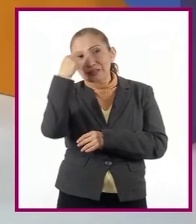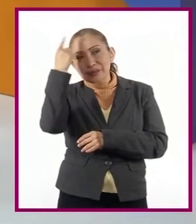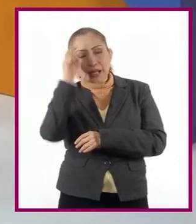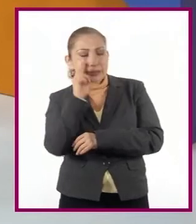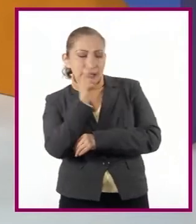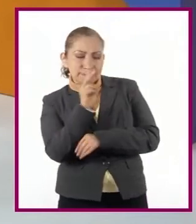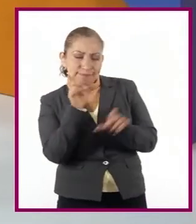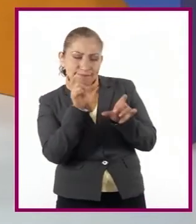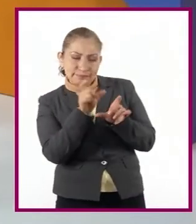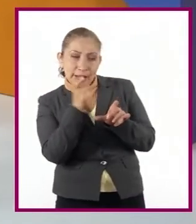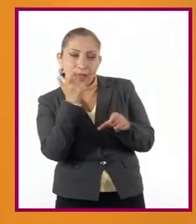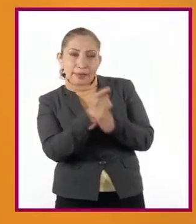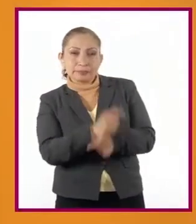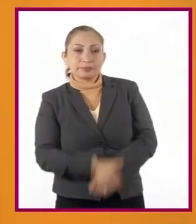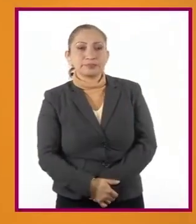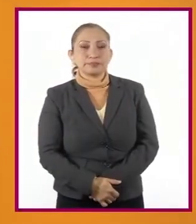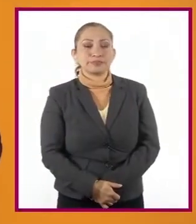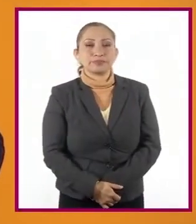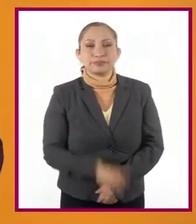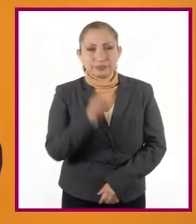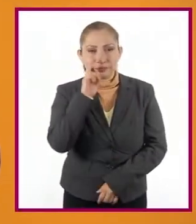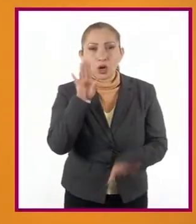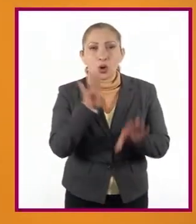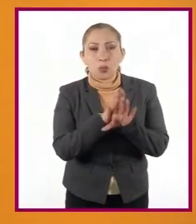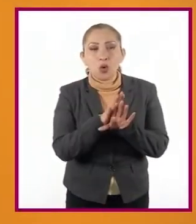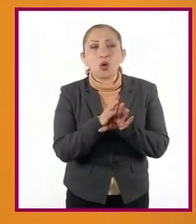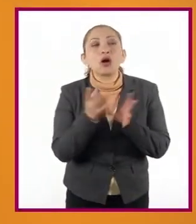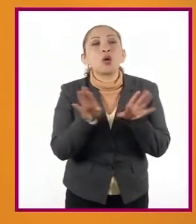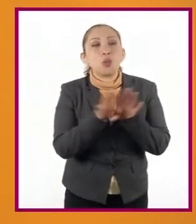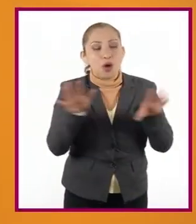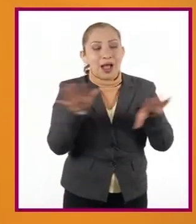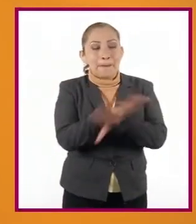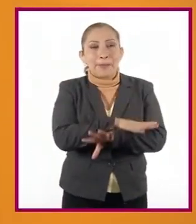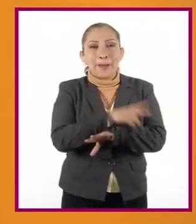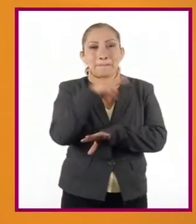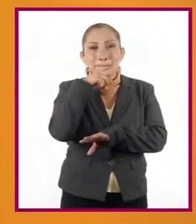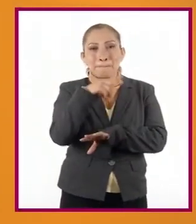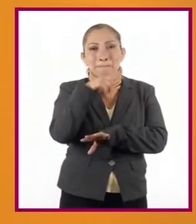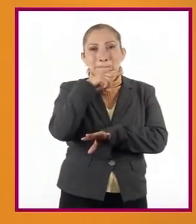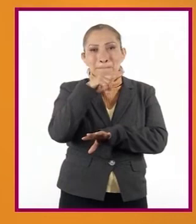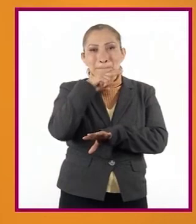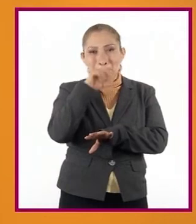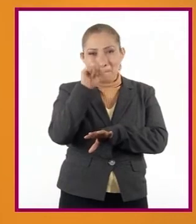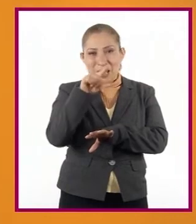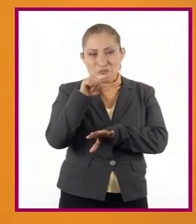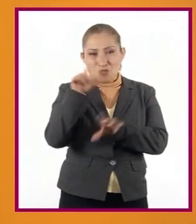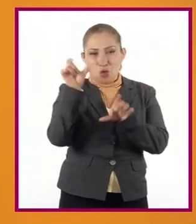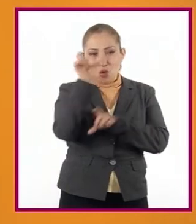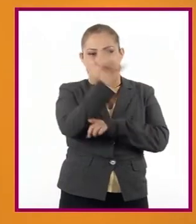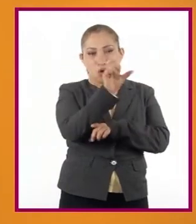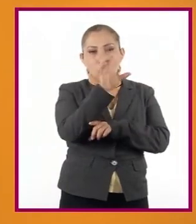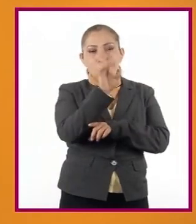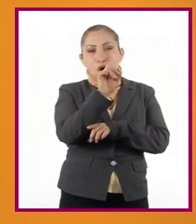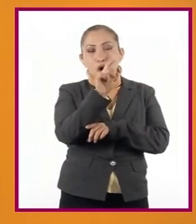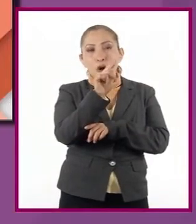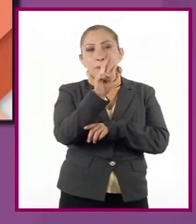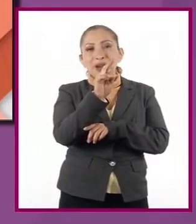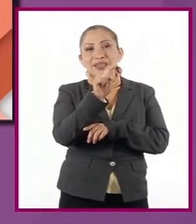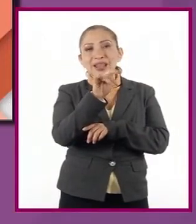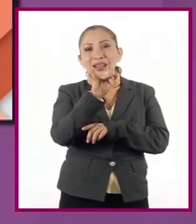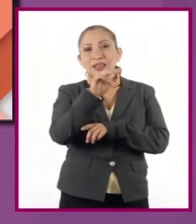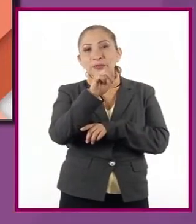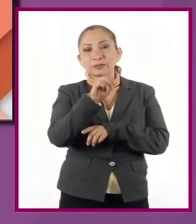sencillo identificarlo. Veamos juntos cómo quedaron los textos empleados en copretérito.